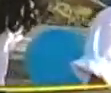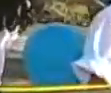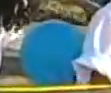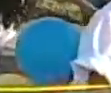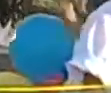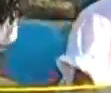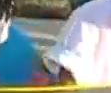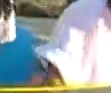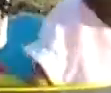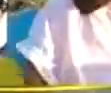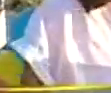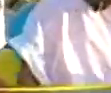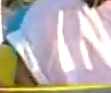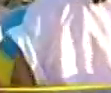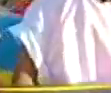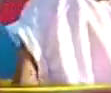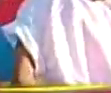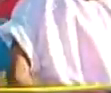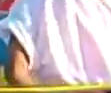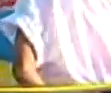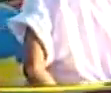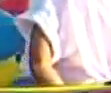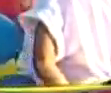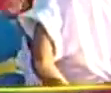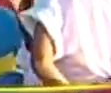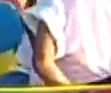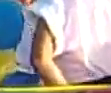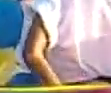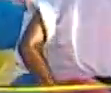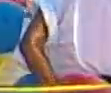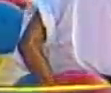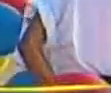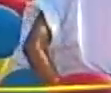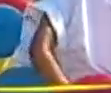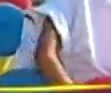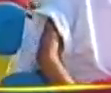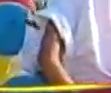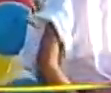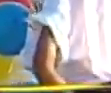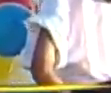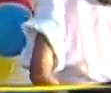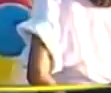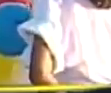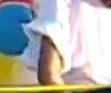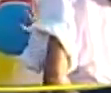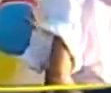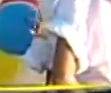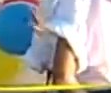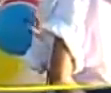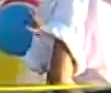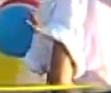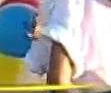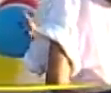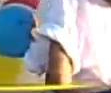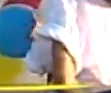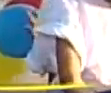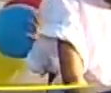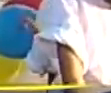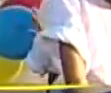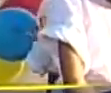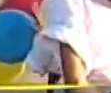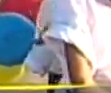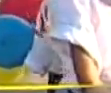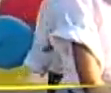hito 3.900.000. Y usted va a celebrarlo dando a las manos de la inocencia, de la razón de ser